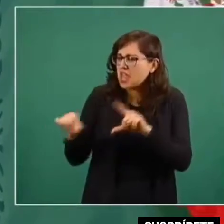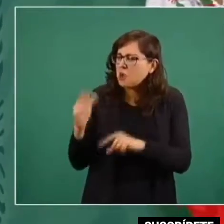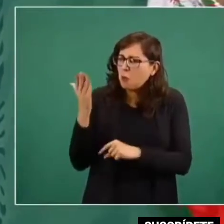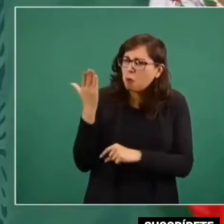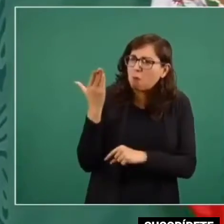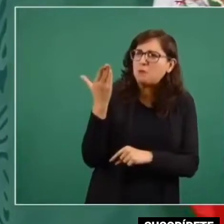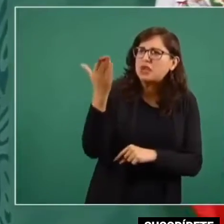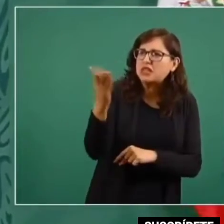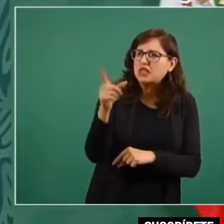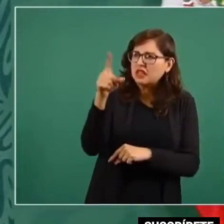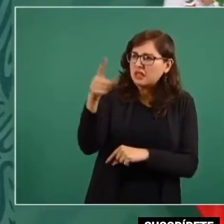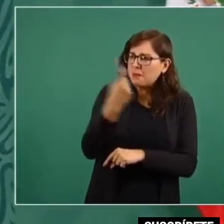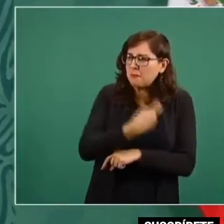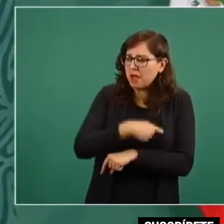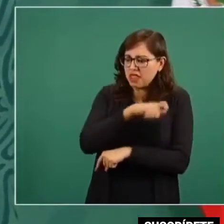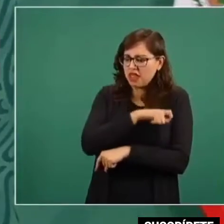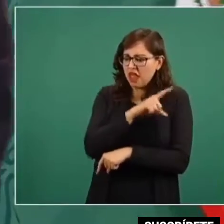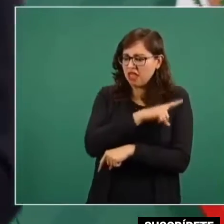disculpara